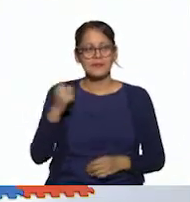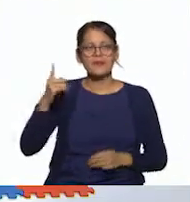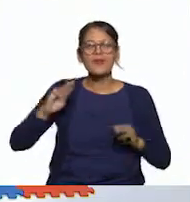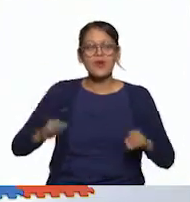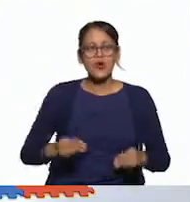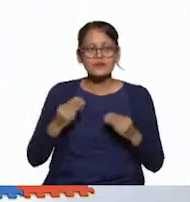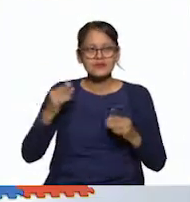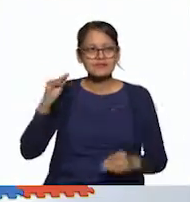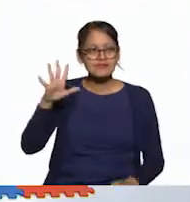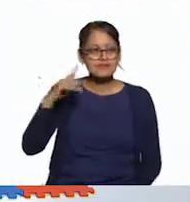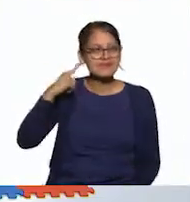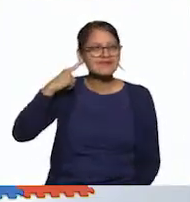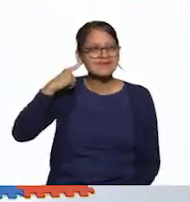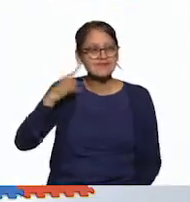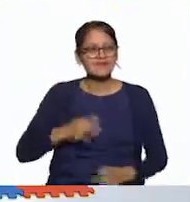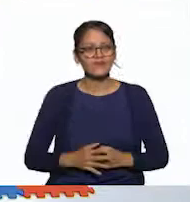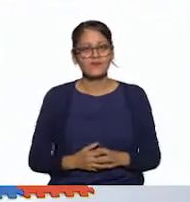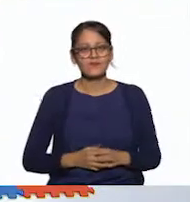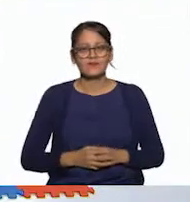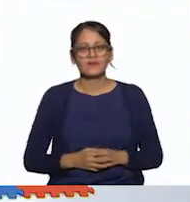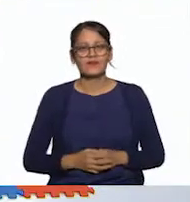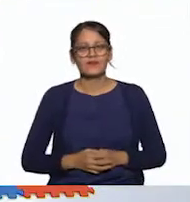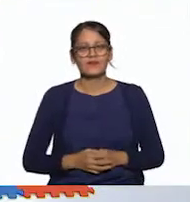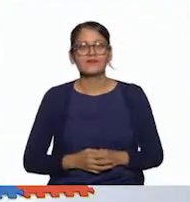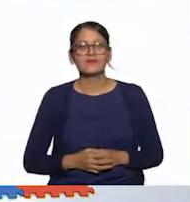música, maestro. Yo quiero empezar. Que tiene que ser arriba.